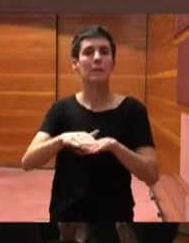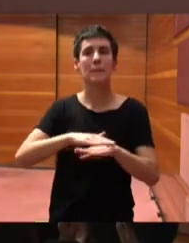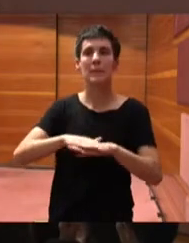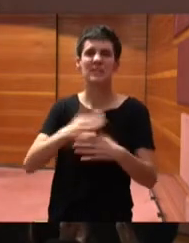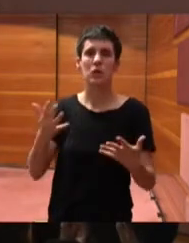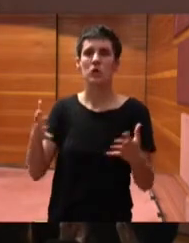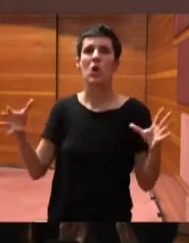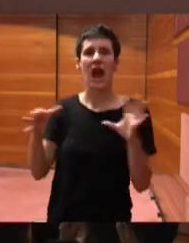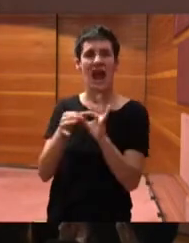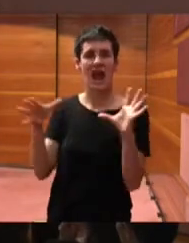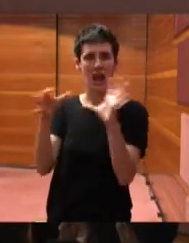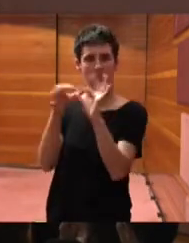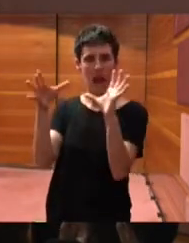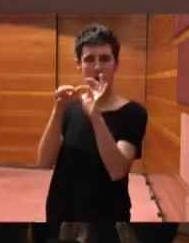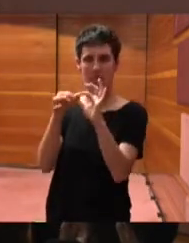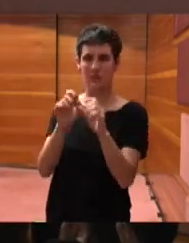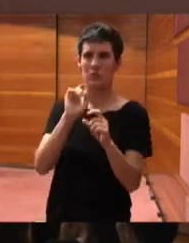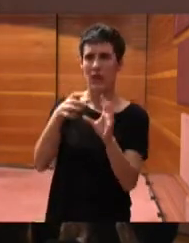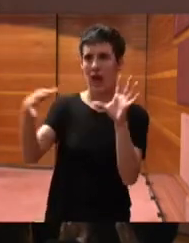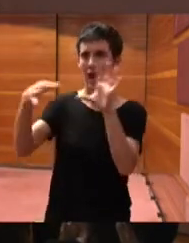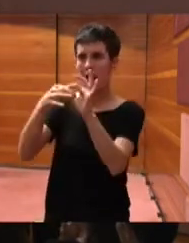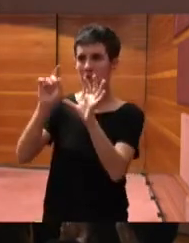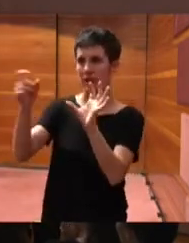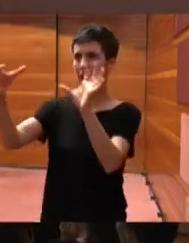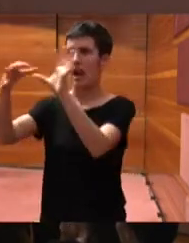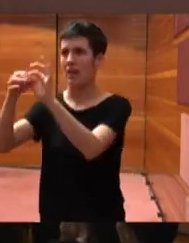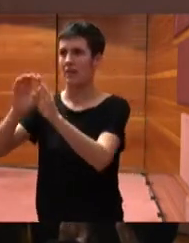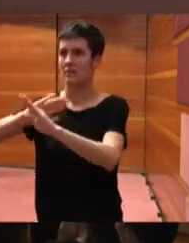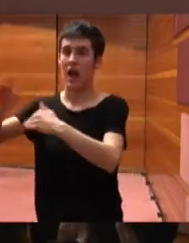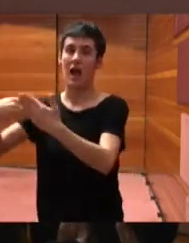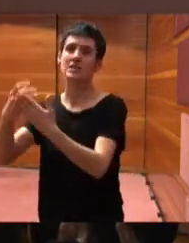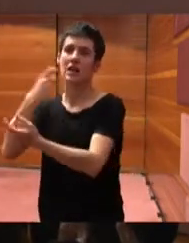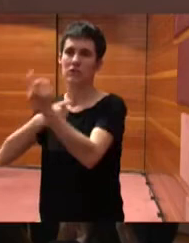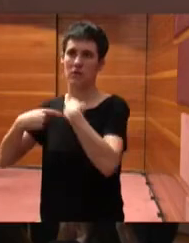enlaces. Tú vas siguiendo enlaces y al final llegas a la información que necesitas.